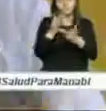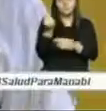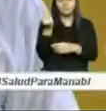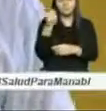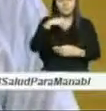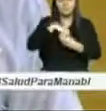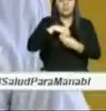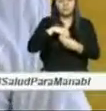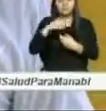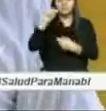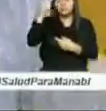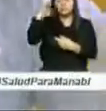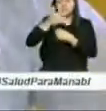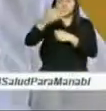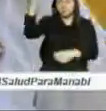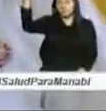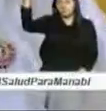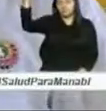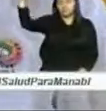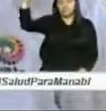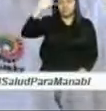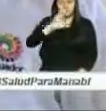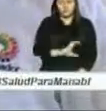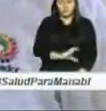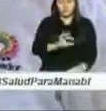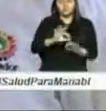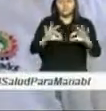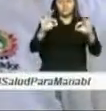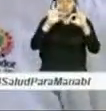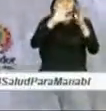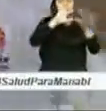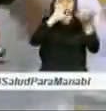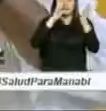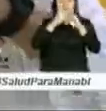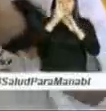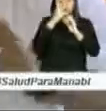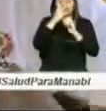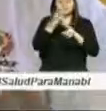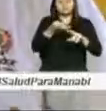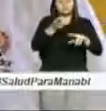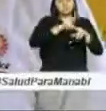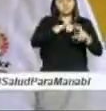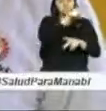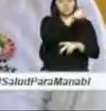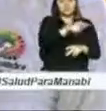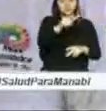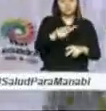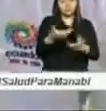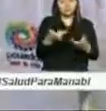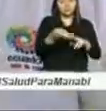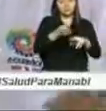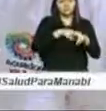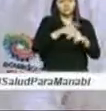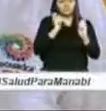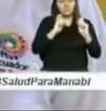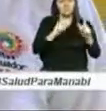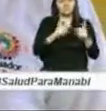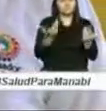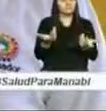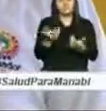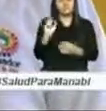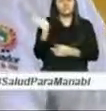que mandaron afuera con la revolución ciudadana. Ya no hay paquetazos para los ciudadanos para salvar a los